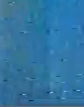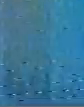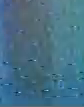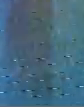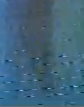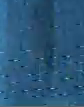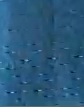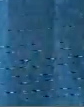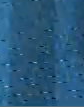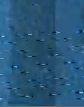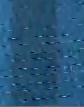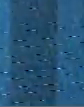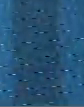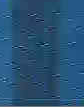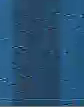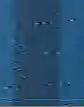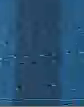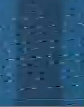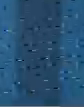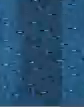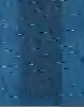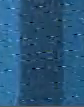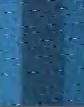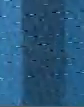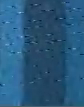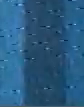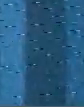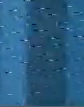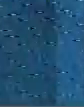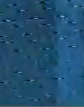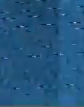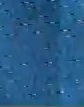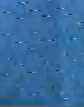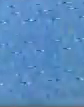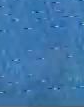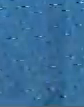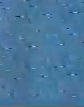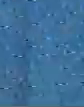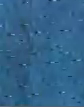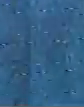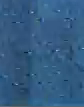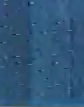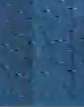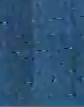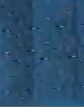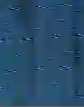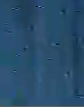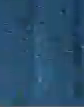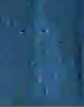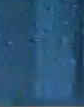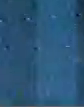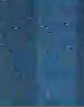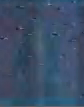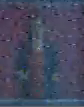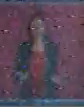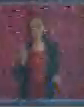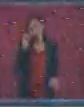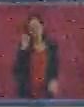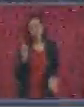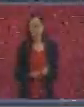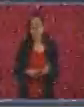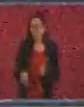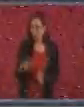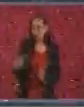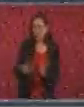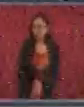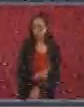Ya regresamos en esta mesa de análisis, lo decíamos hace unos instantes, el tema que ha puesto sobre la mesa precisamente en la cuestión